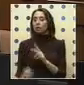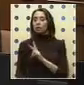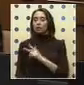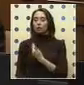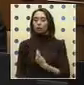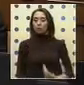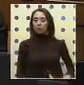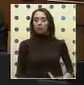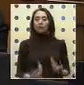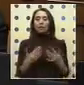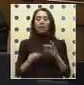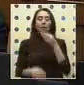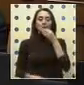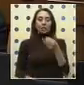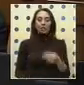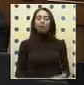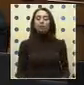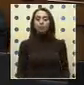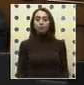Presidente. He dicho.